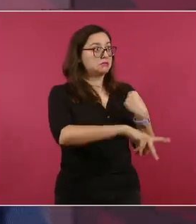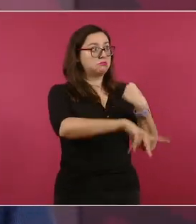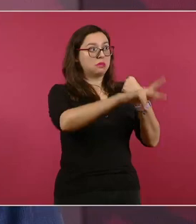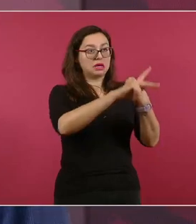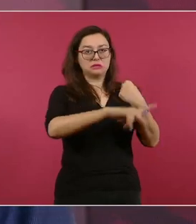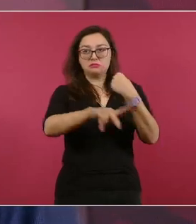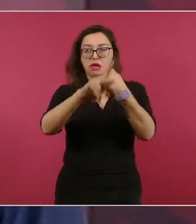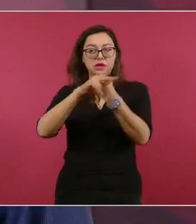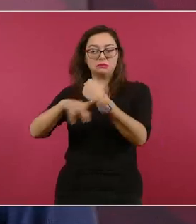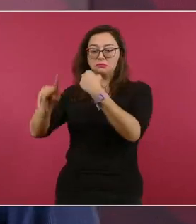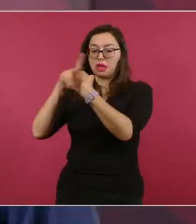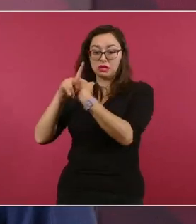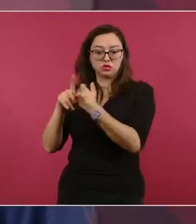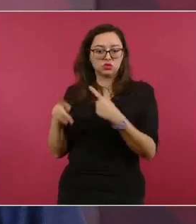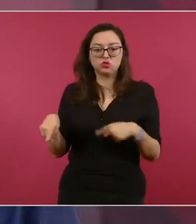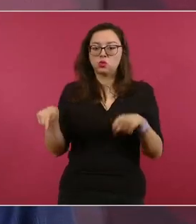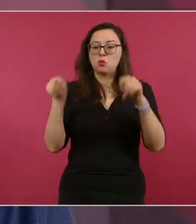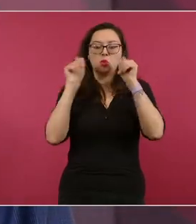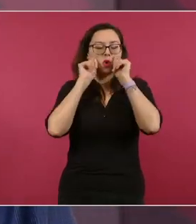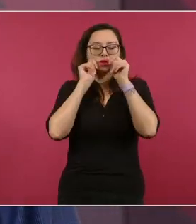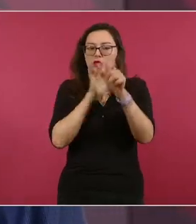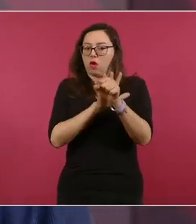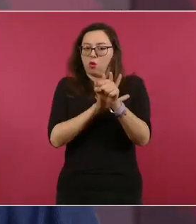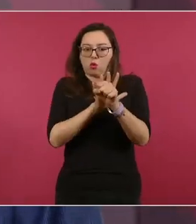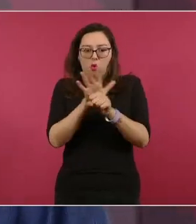nación, que actúe de esa forma,